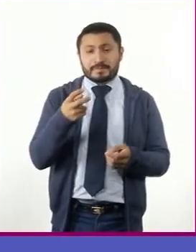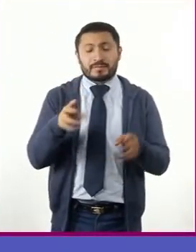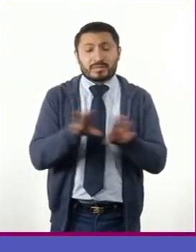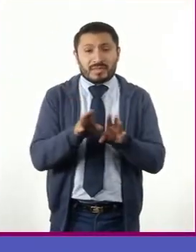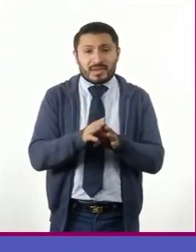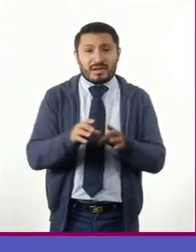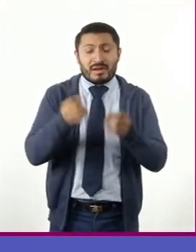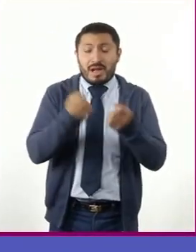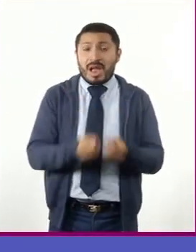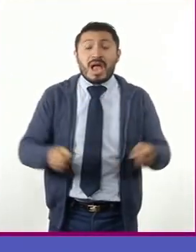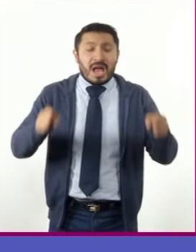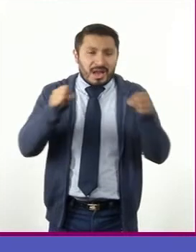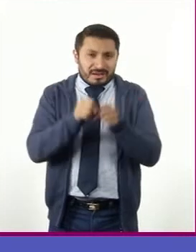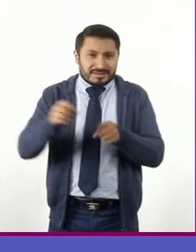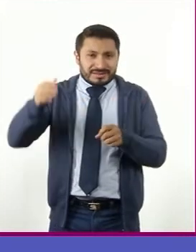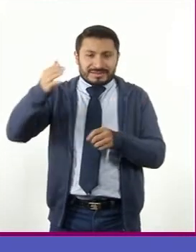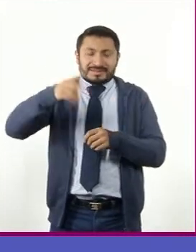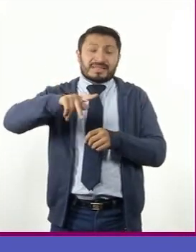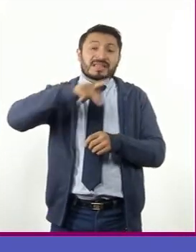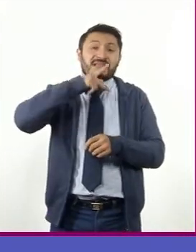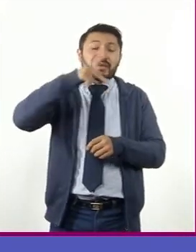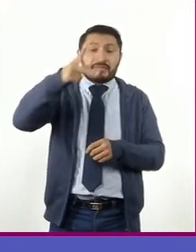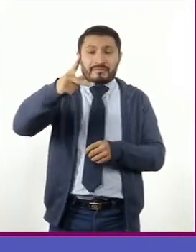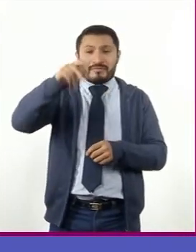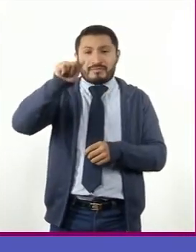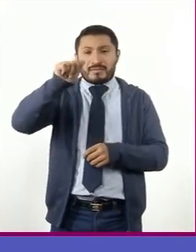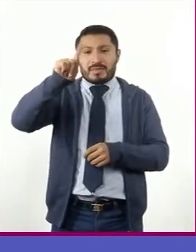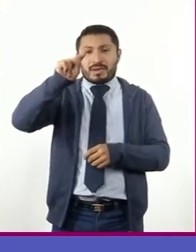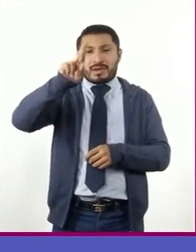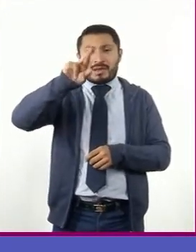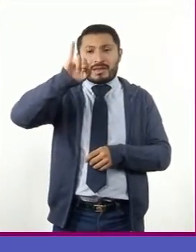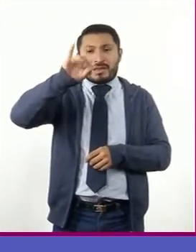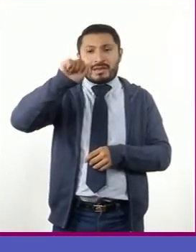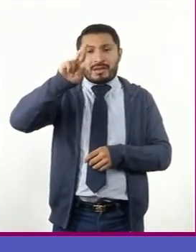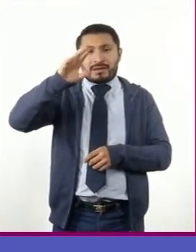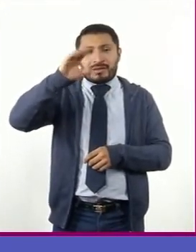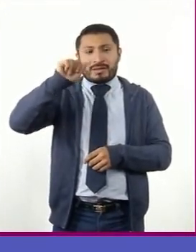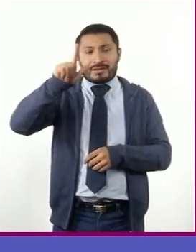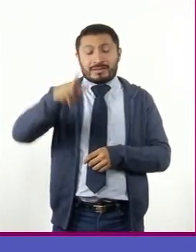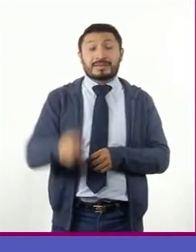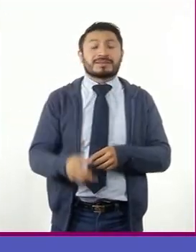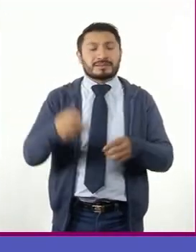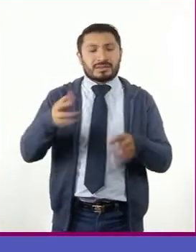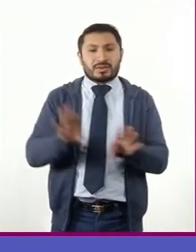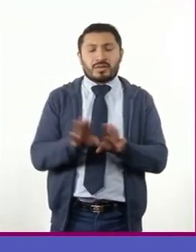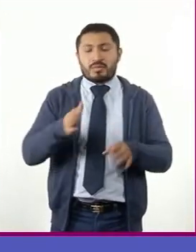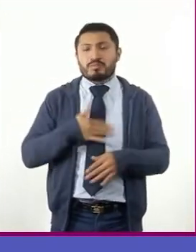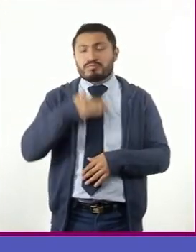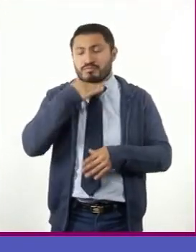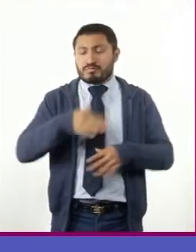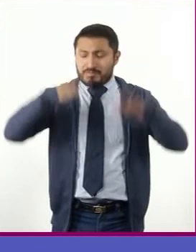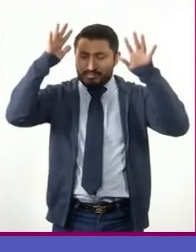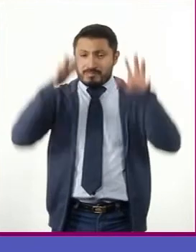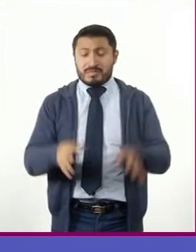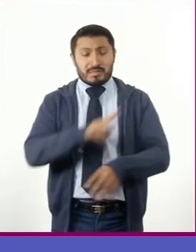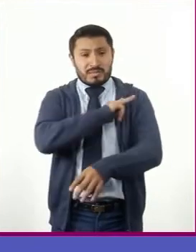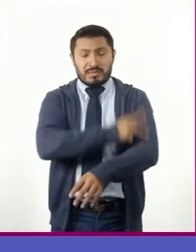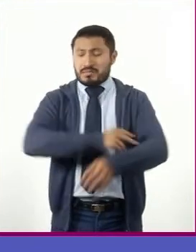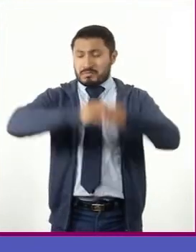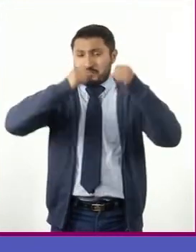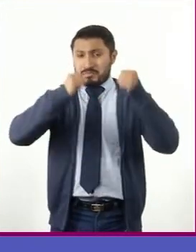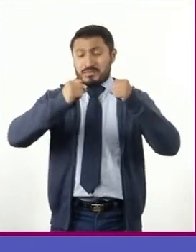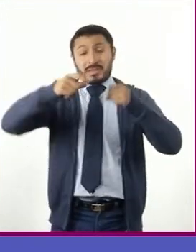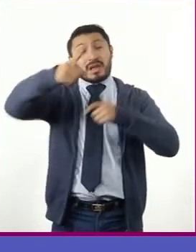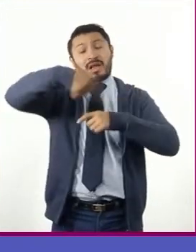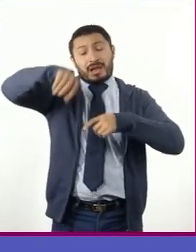aún patriarcal, donde la honra y el poder estaban depositados en